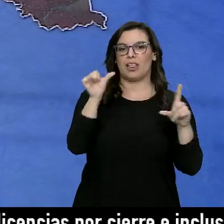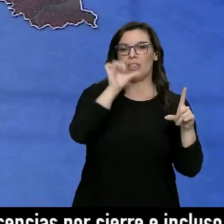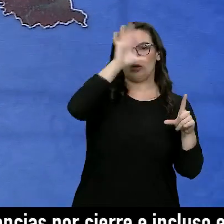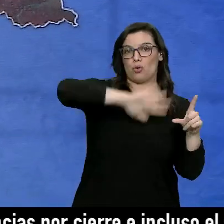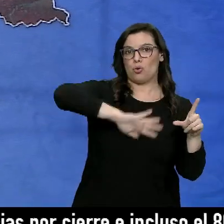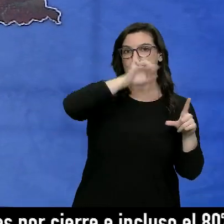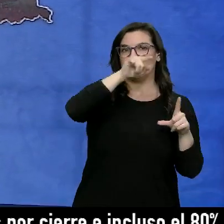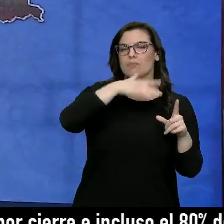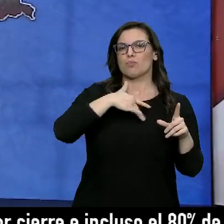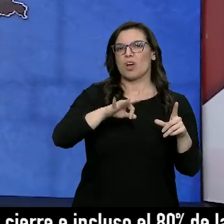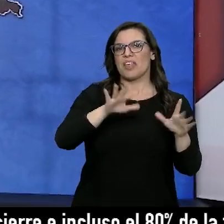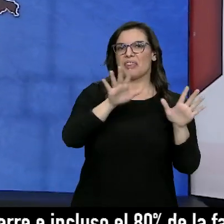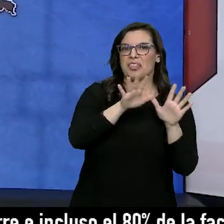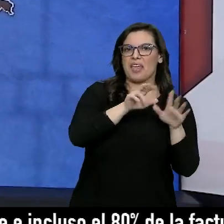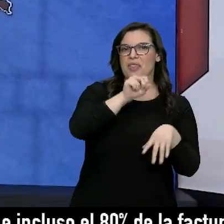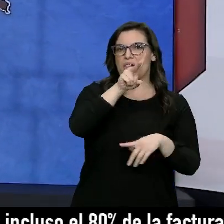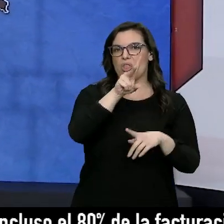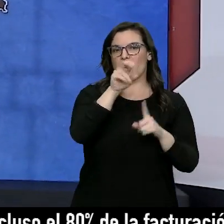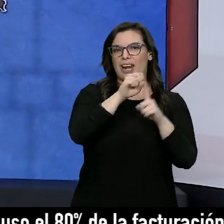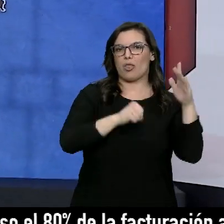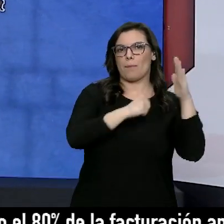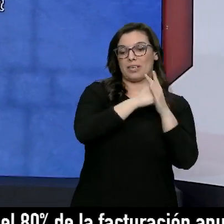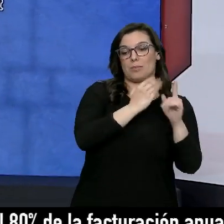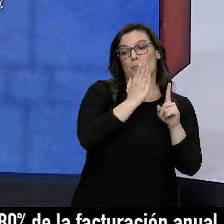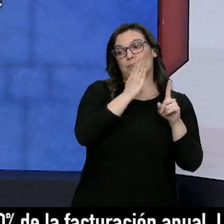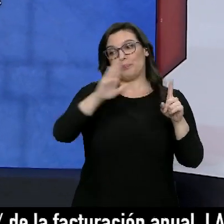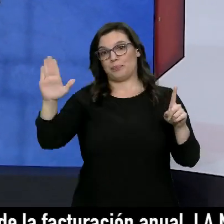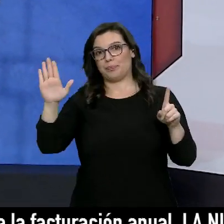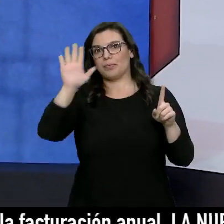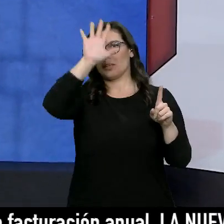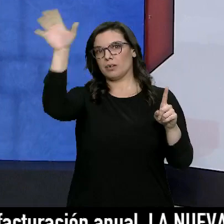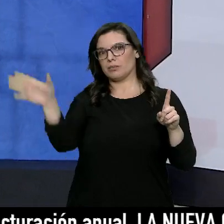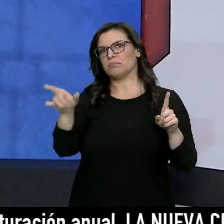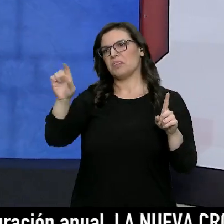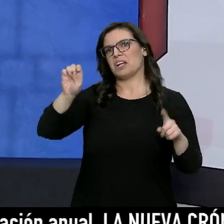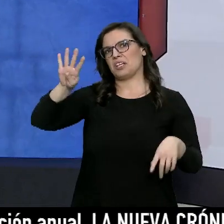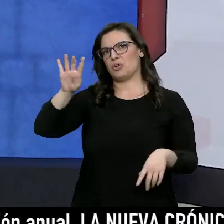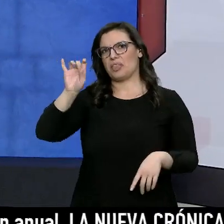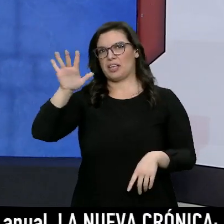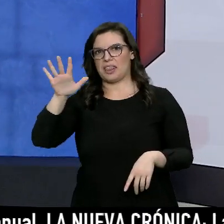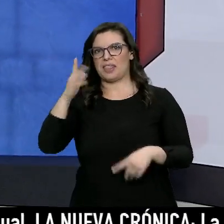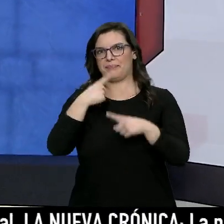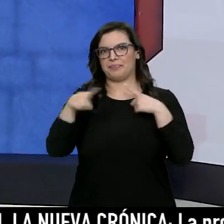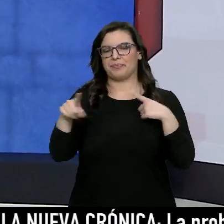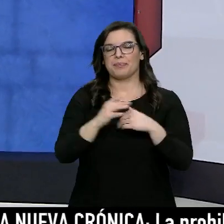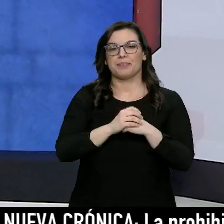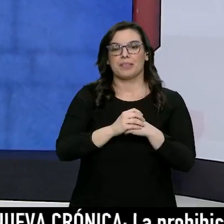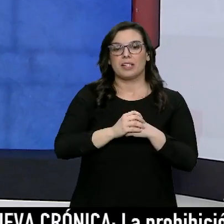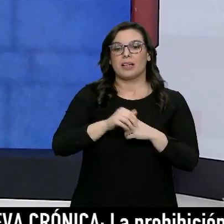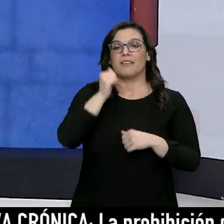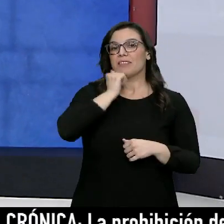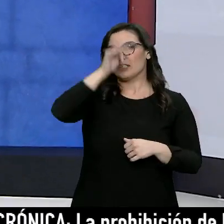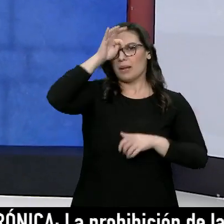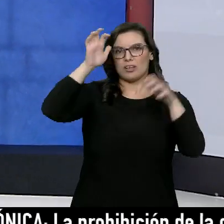donde vamos a alcanzar 10-12 grados como mucho, mientras que en la parte más oriental estamos en 14 o 15. Sigue lloviendo durante todo el fin de